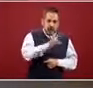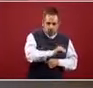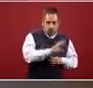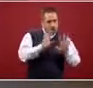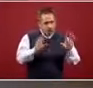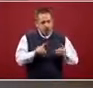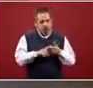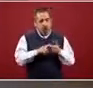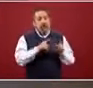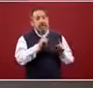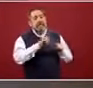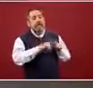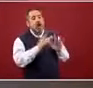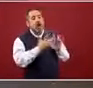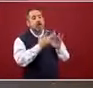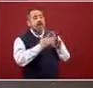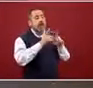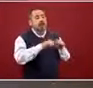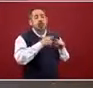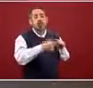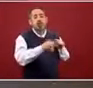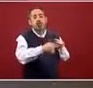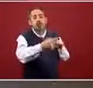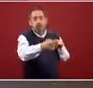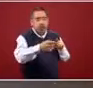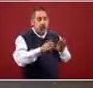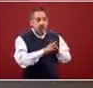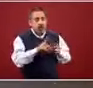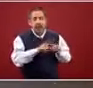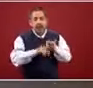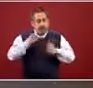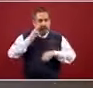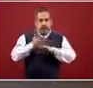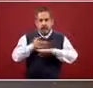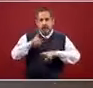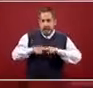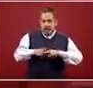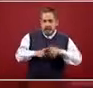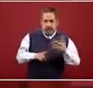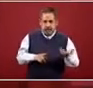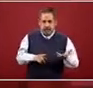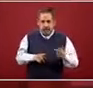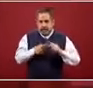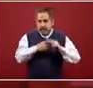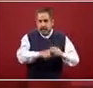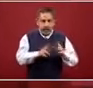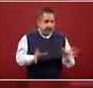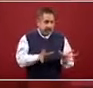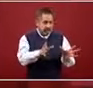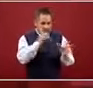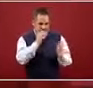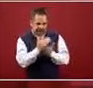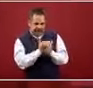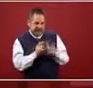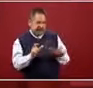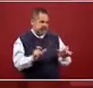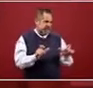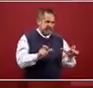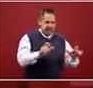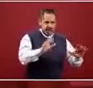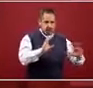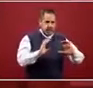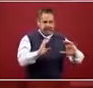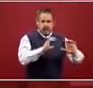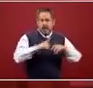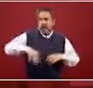sus contactos, que como mecanismo de vigilancia además corresponde con la iniciativa de contención o la mecánica de contención